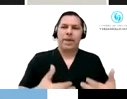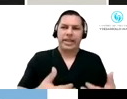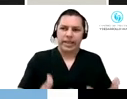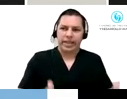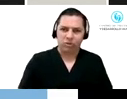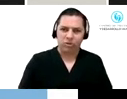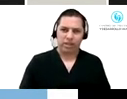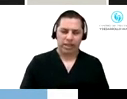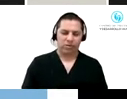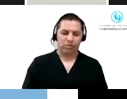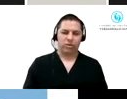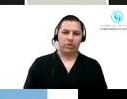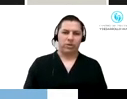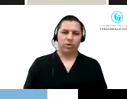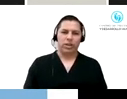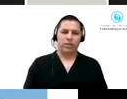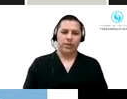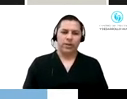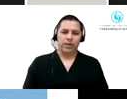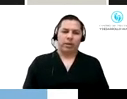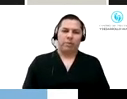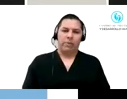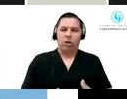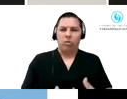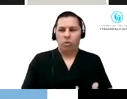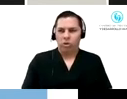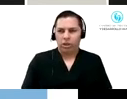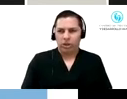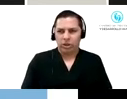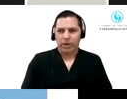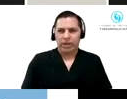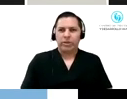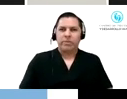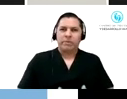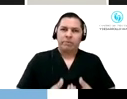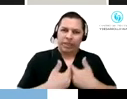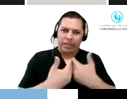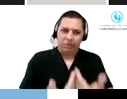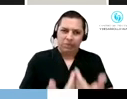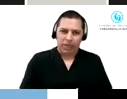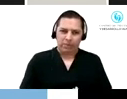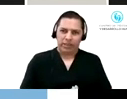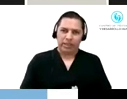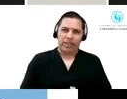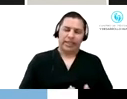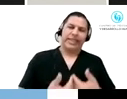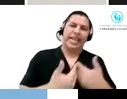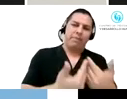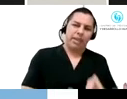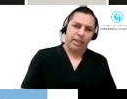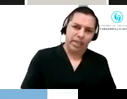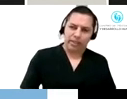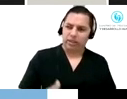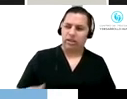que aprendemos el comportamiento violento, pero como comportamiento aprendido, tenemos la capacidad